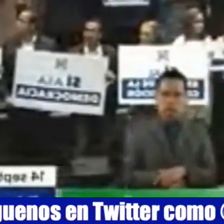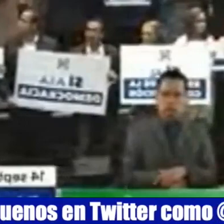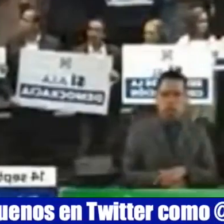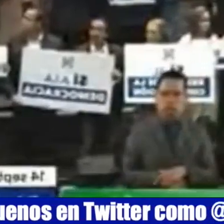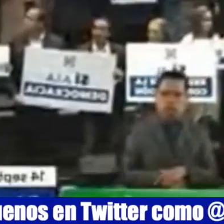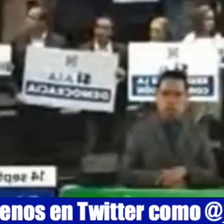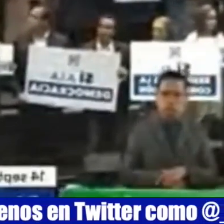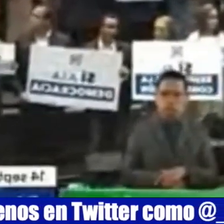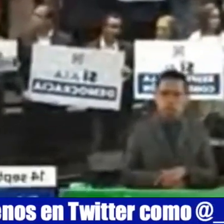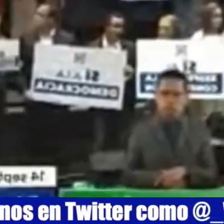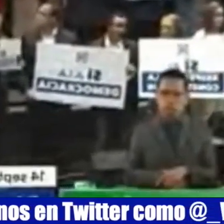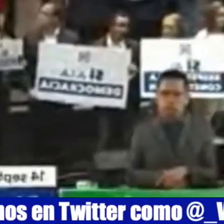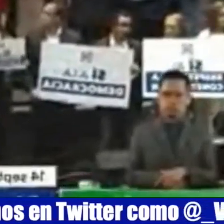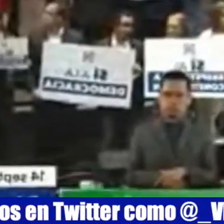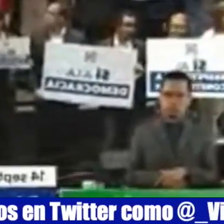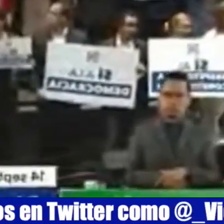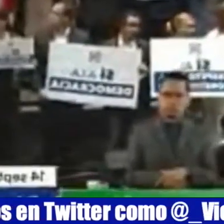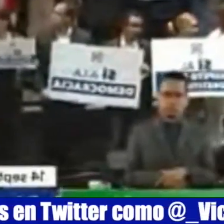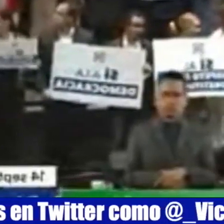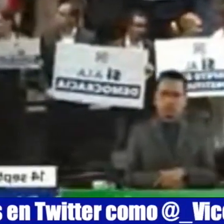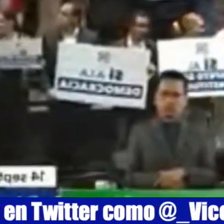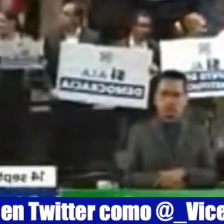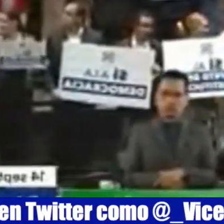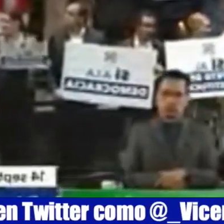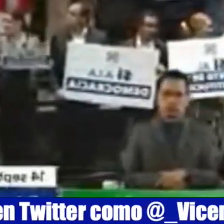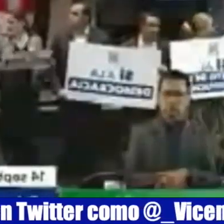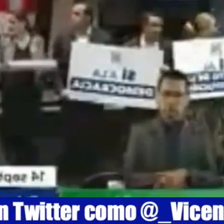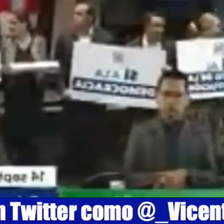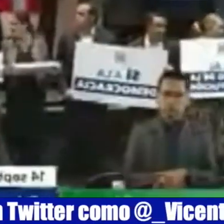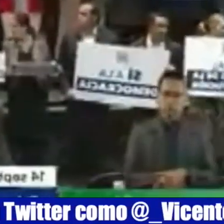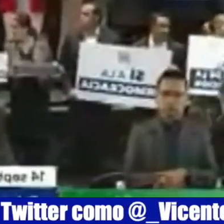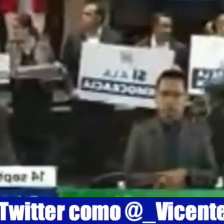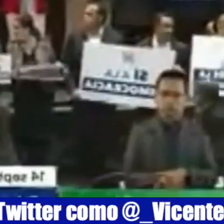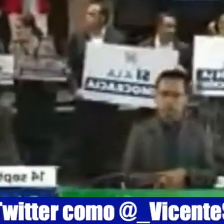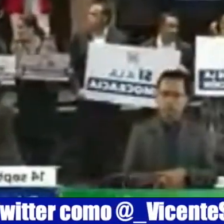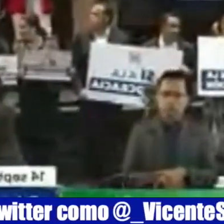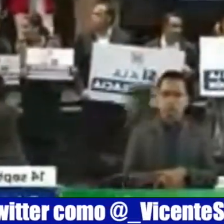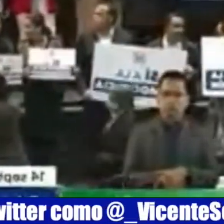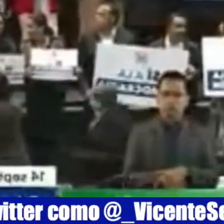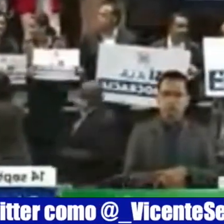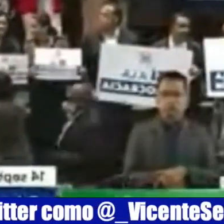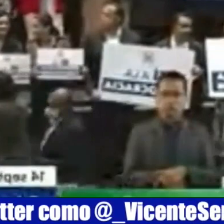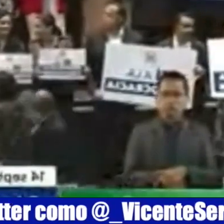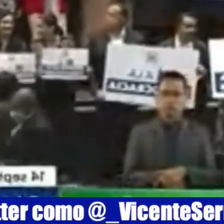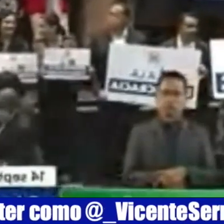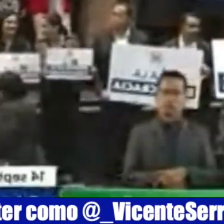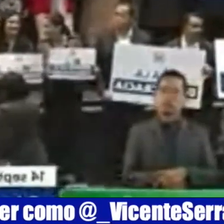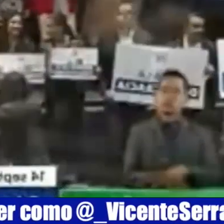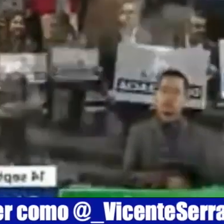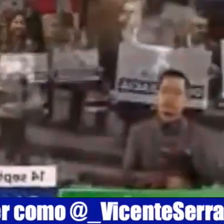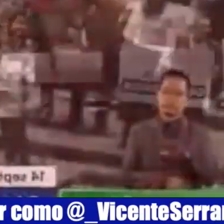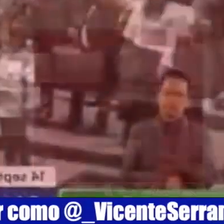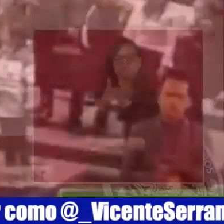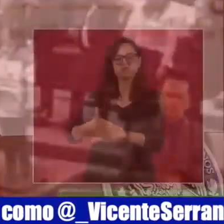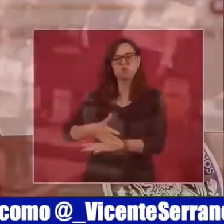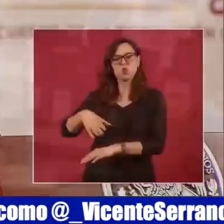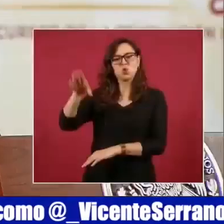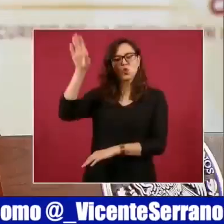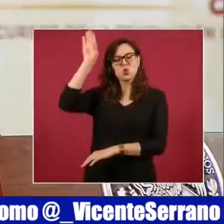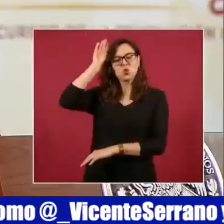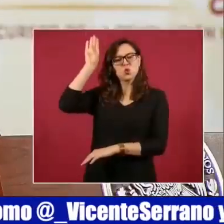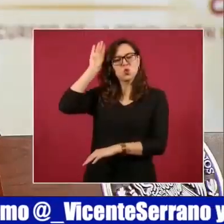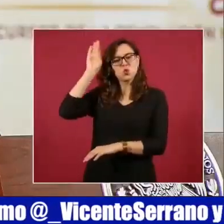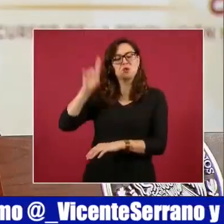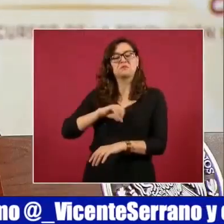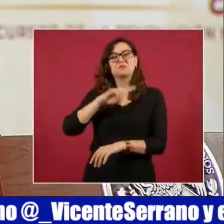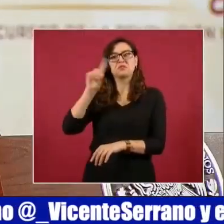rebasados por las circunstancias. El simple hecho de oponerse a todo lo que diga y haga López Obrador no les va a traer más votos. O sea, es